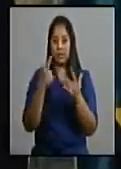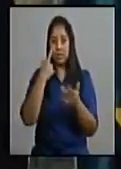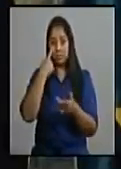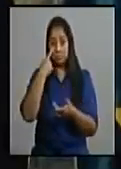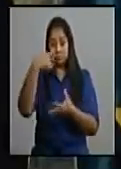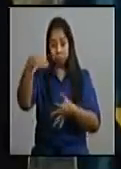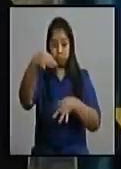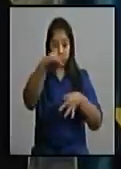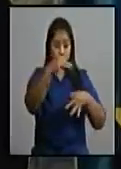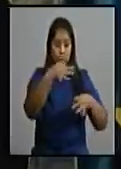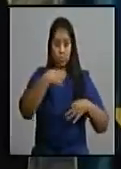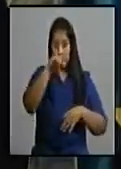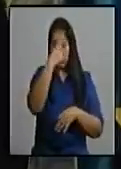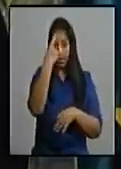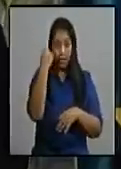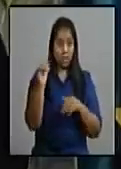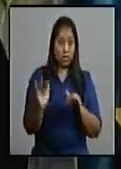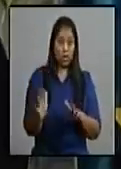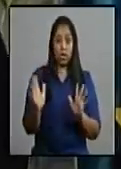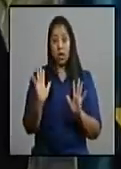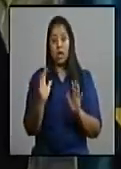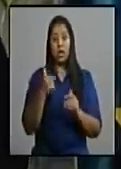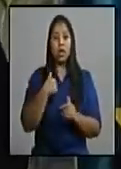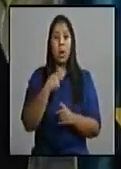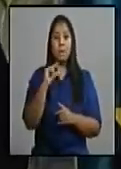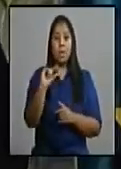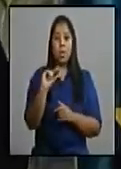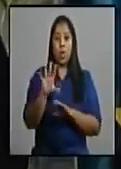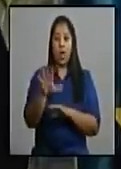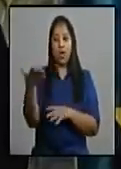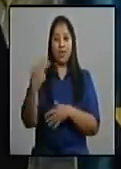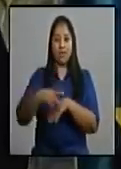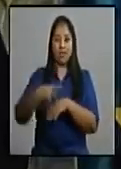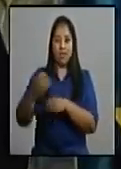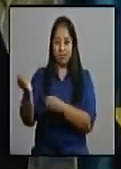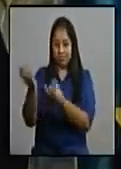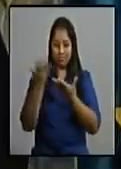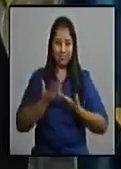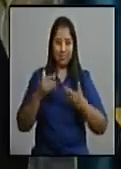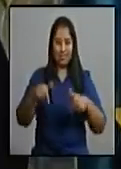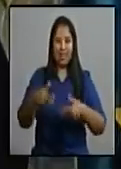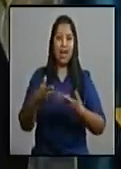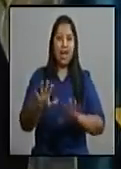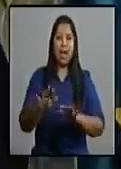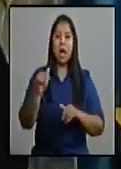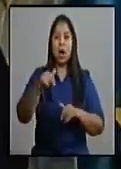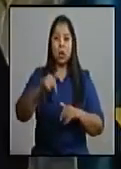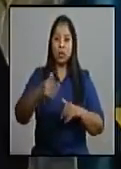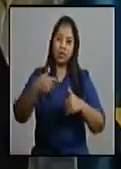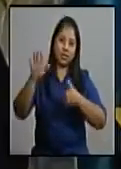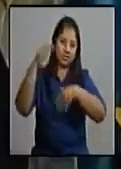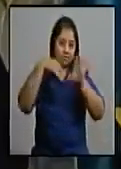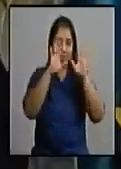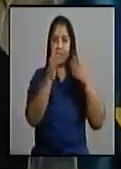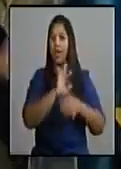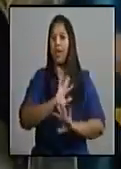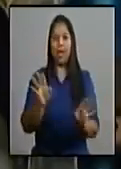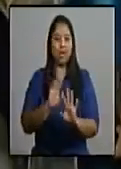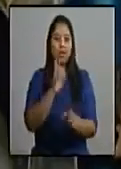que ustedes miran aquí es a duras penas lo que entró ayer en la tarde, que ya ahorita se va, ya ha respondido